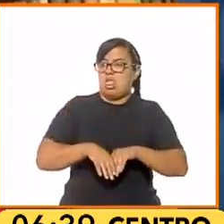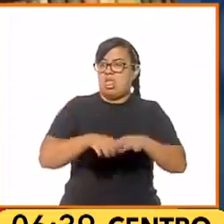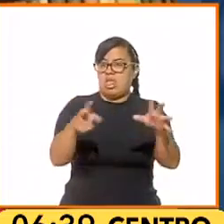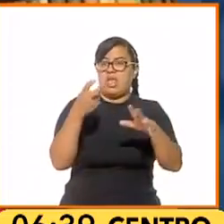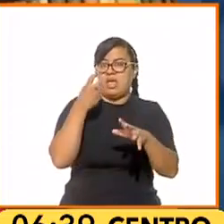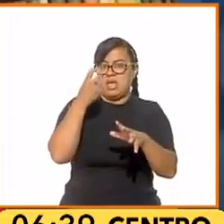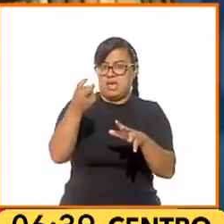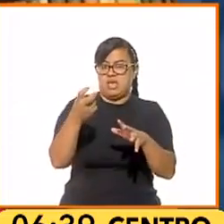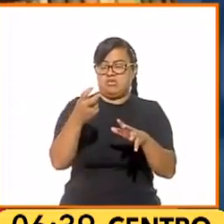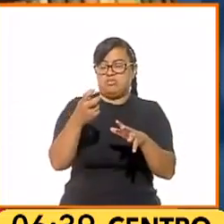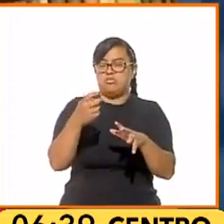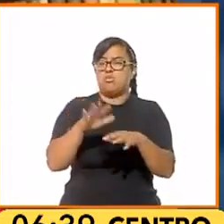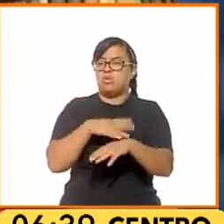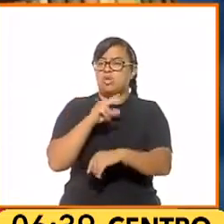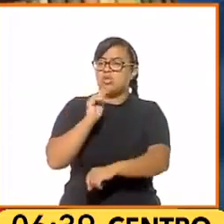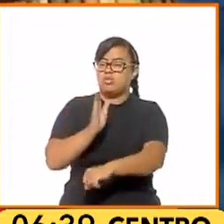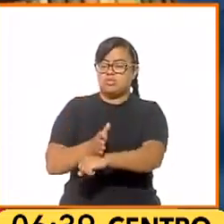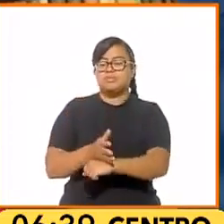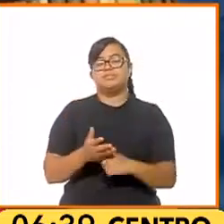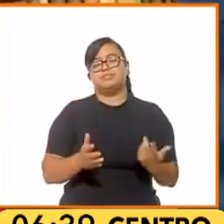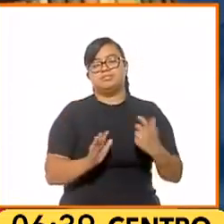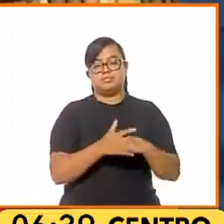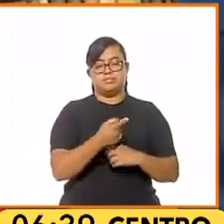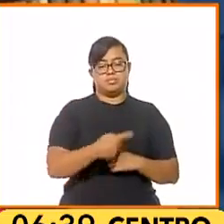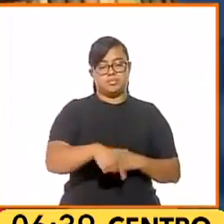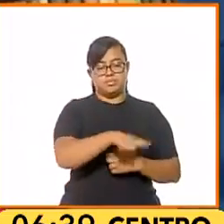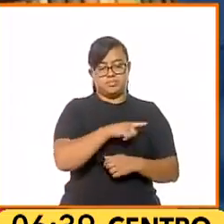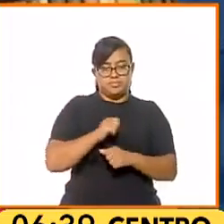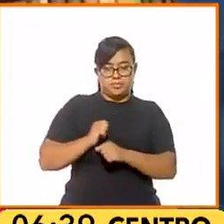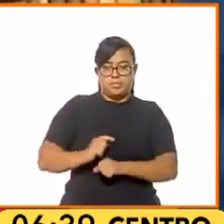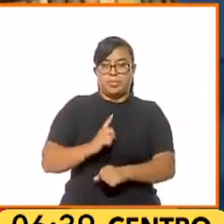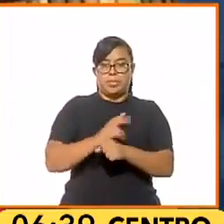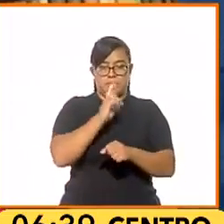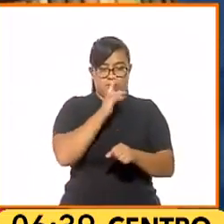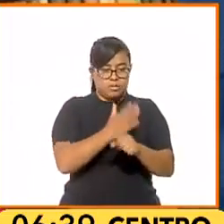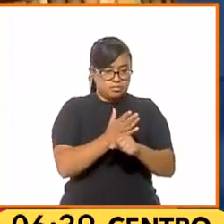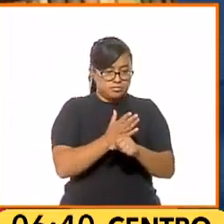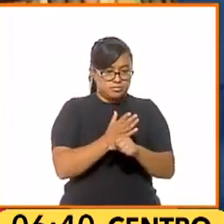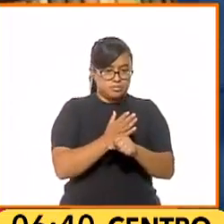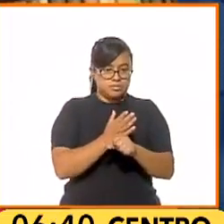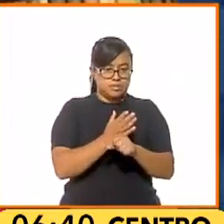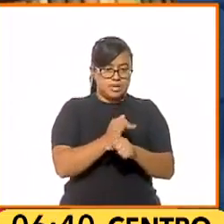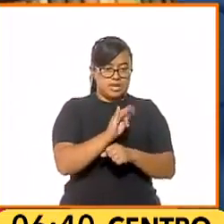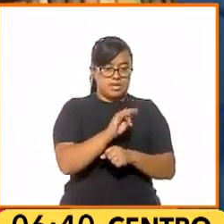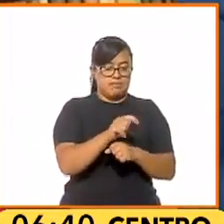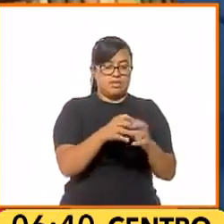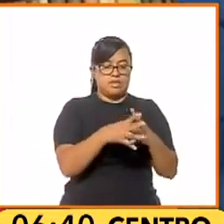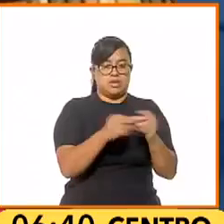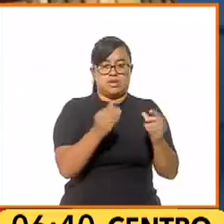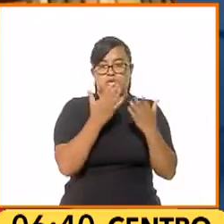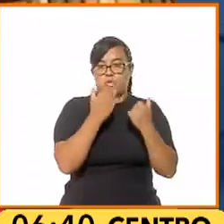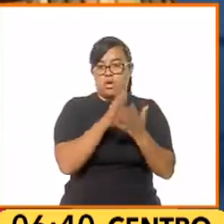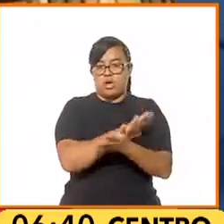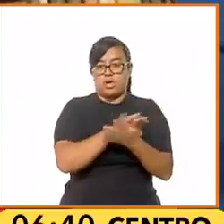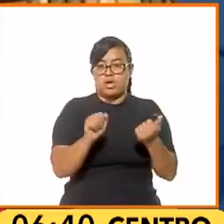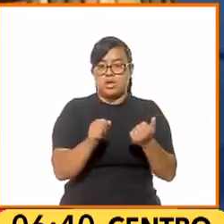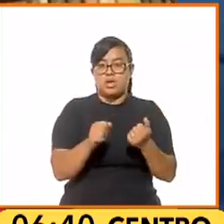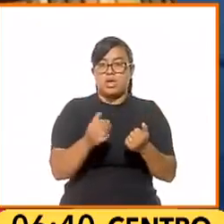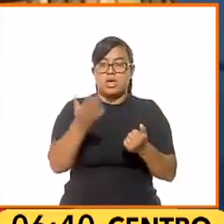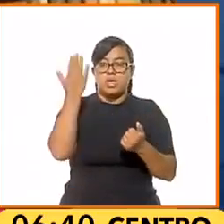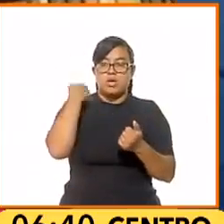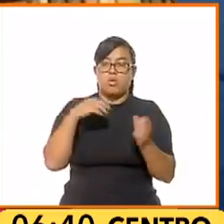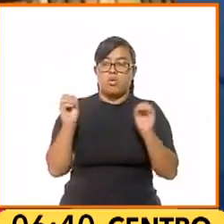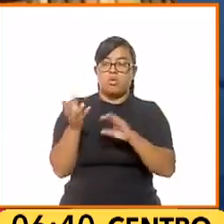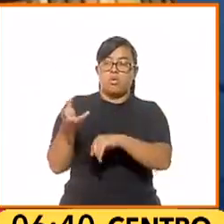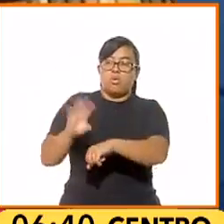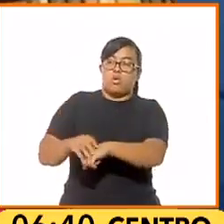Bueno, simplemente porque la autoridad que estaba encargada de ello ha desaparecido como tal y no lo había habilitado a una